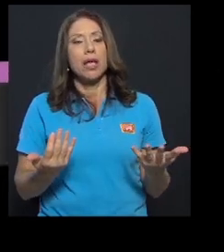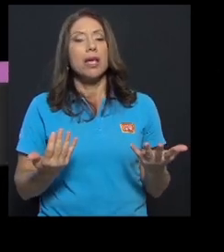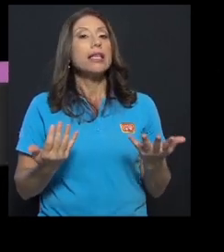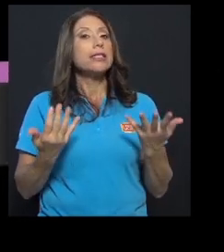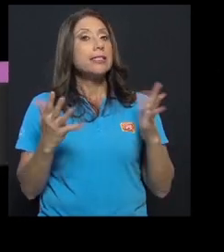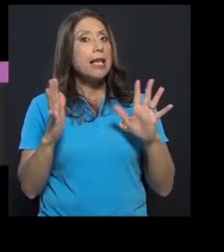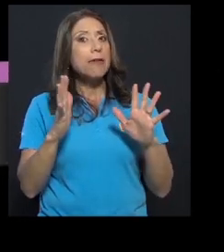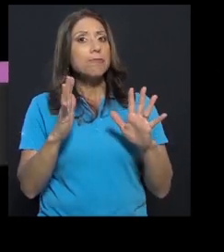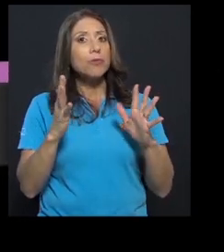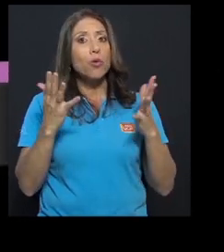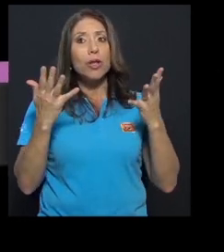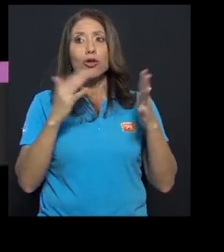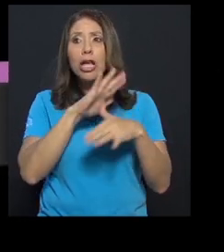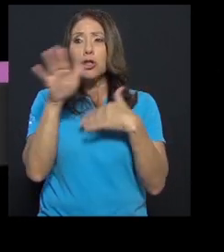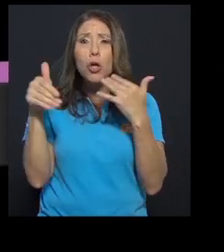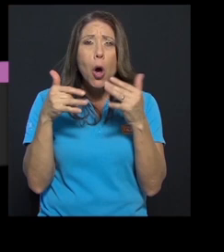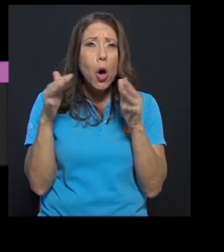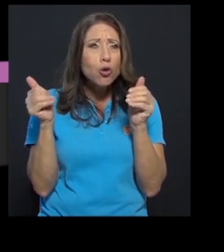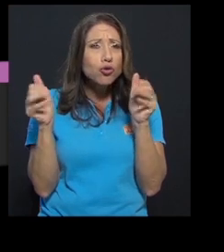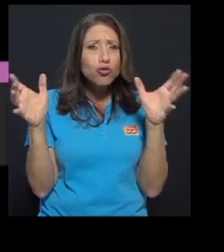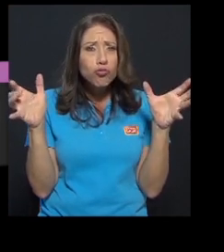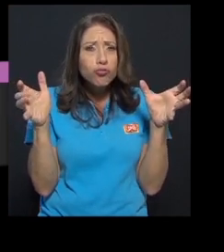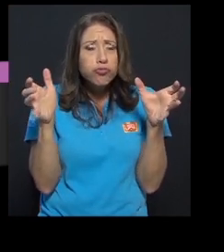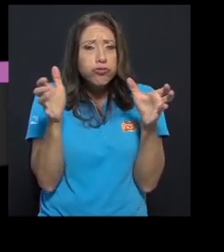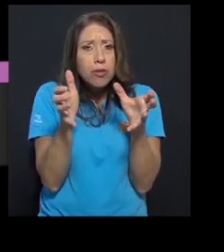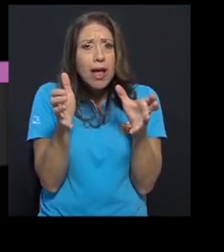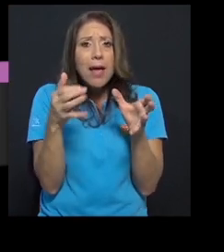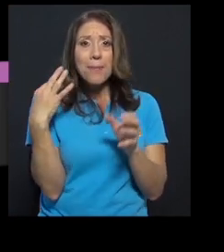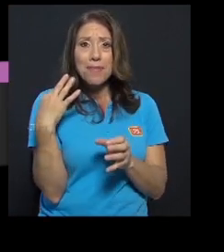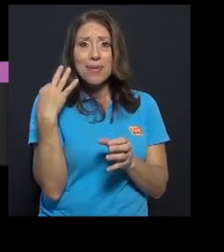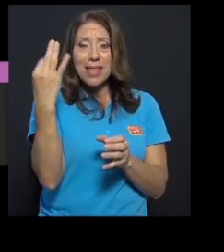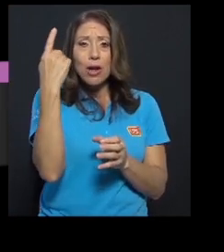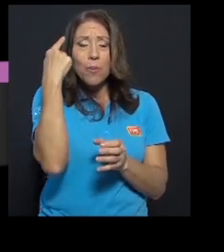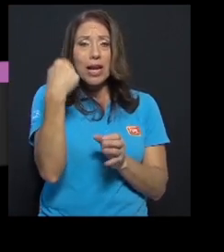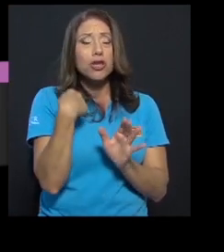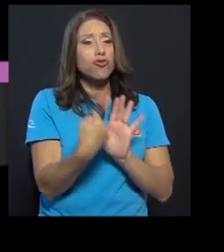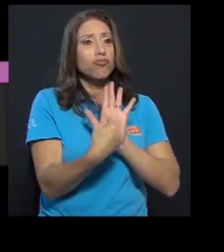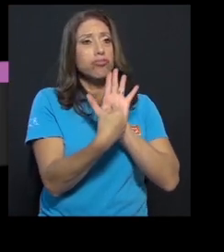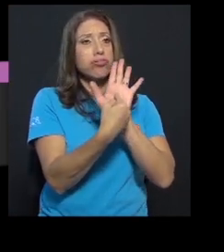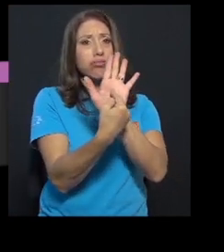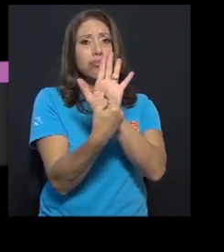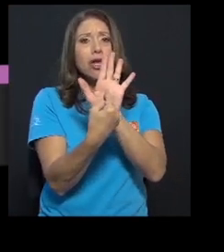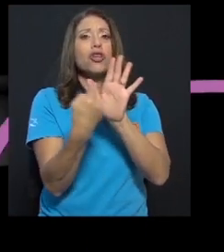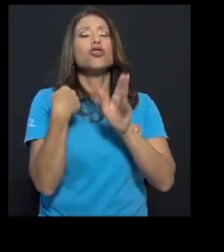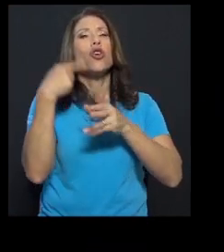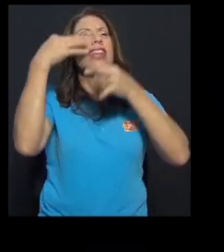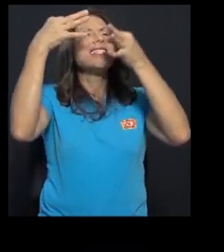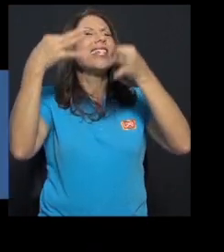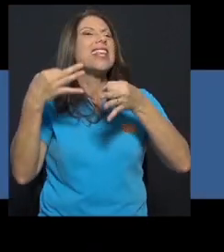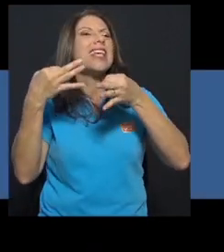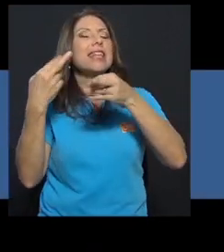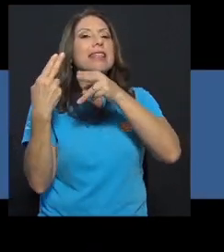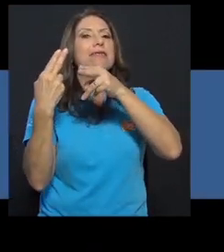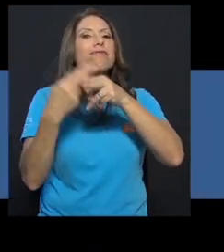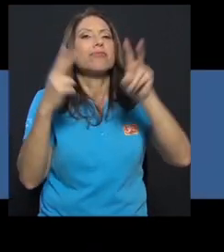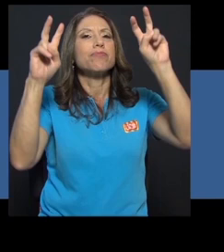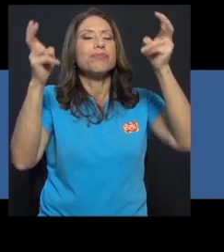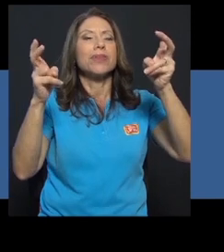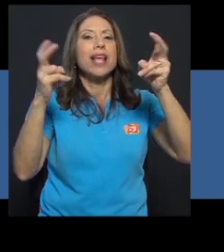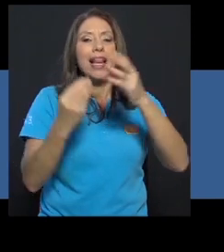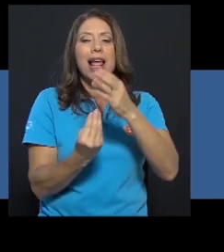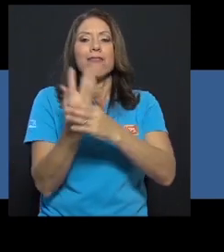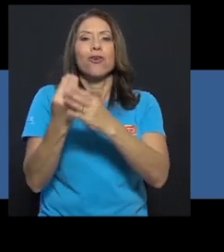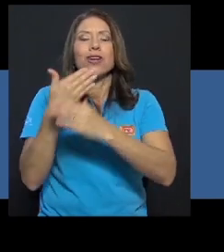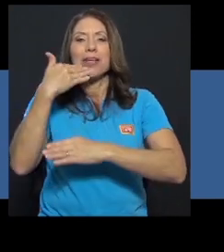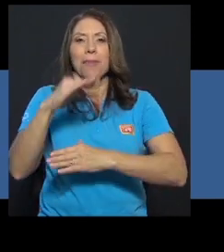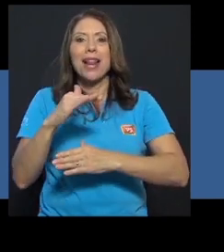Y ya el conjunto, cuando ya las uní, me invitaron a hacer esta muestra, decidí ponerle el título de Las Flores del